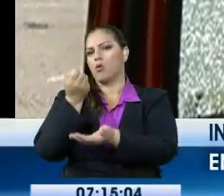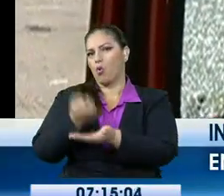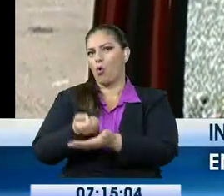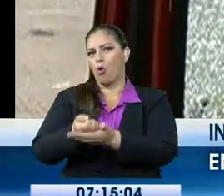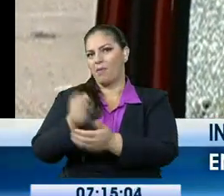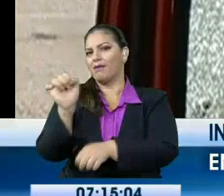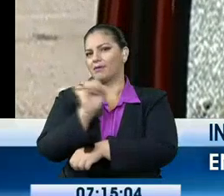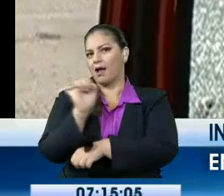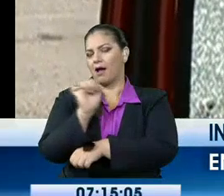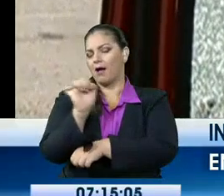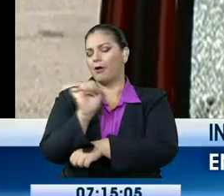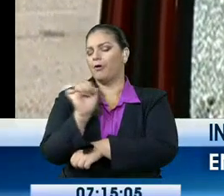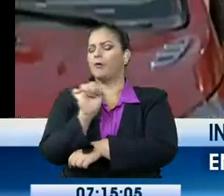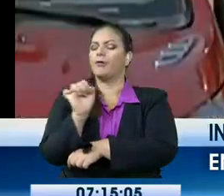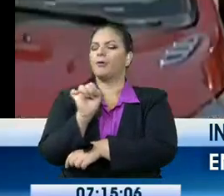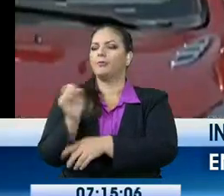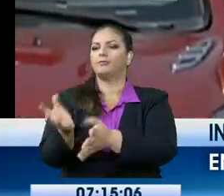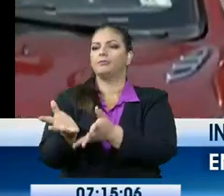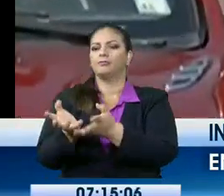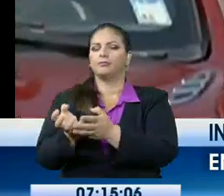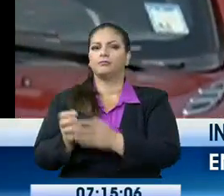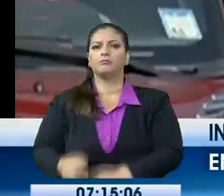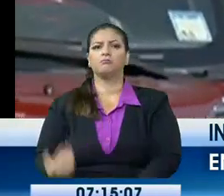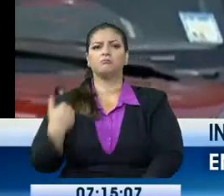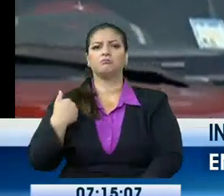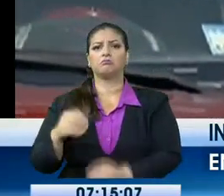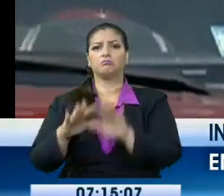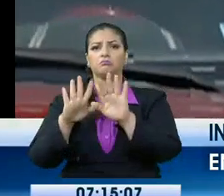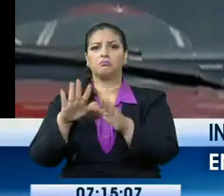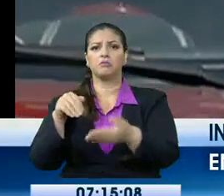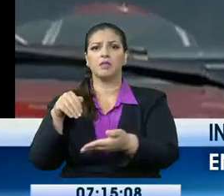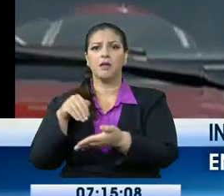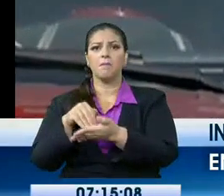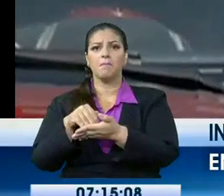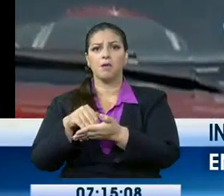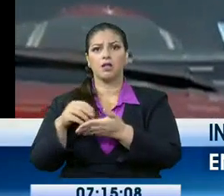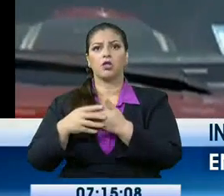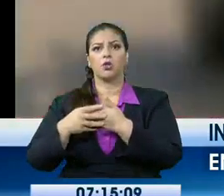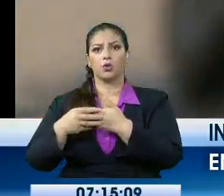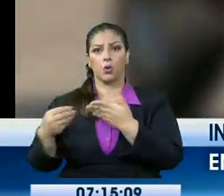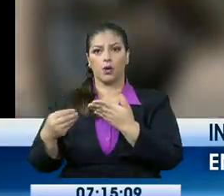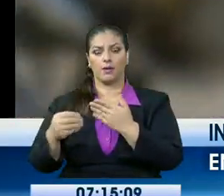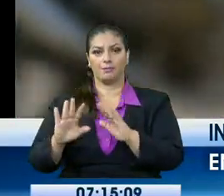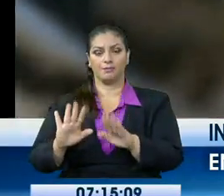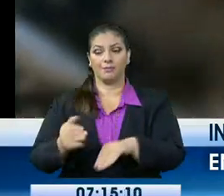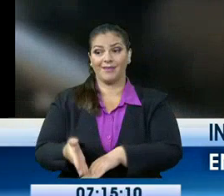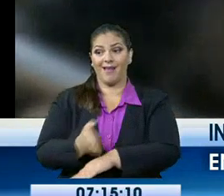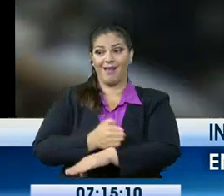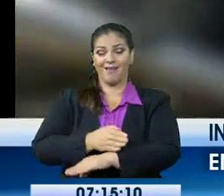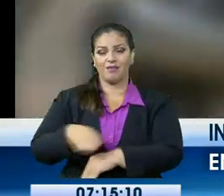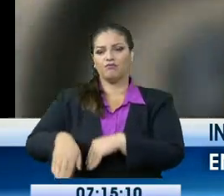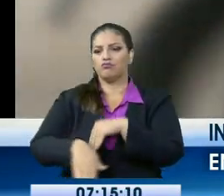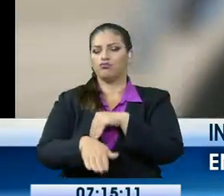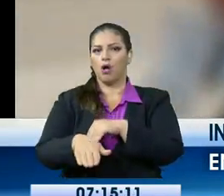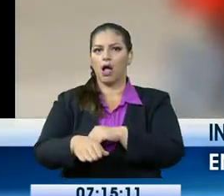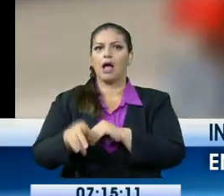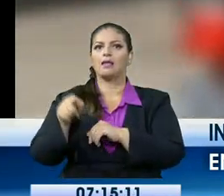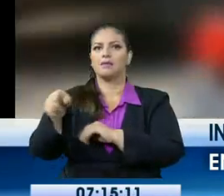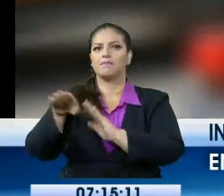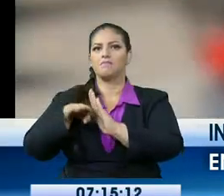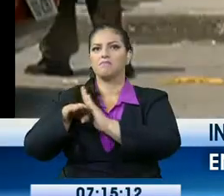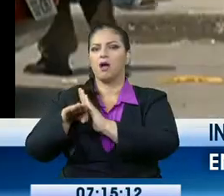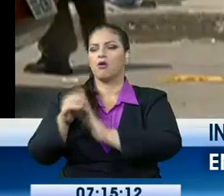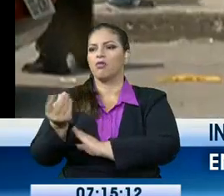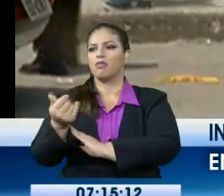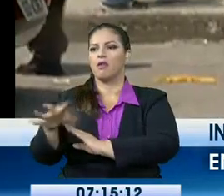interior de un vehículo. De ahí que tras realizar un retiro en efectivo en una agencia bancaria, fueron interceptados por dos sujetos en